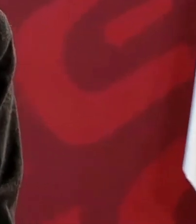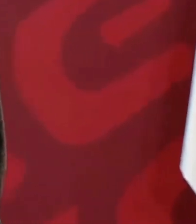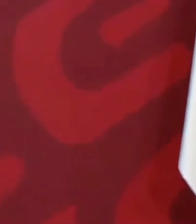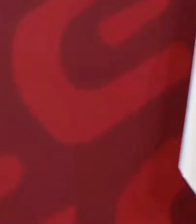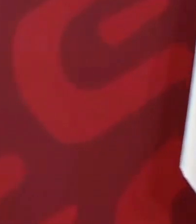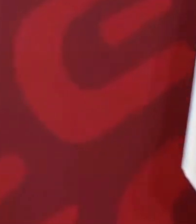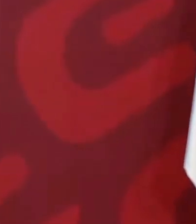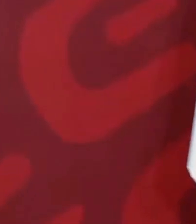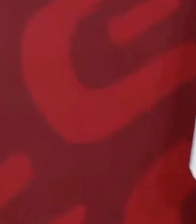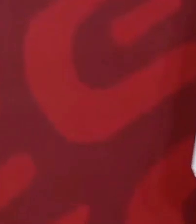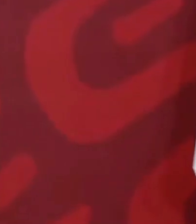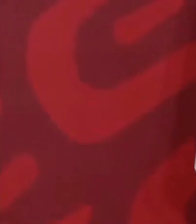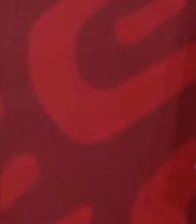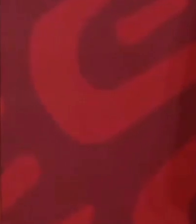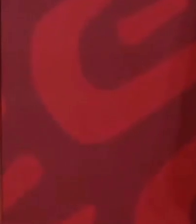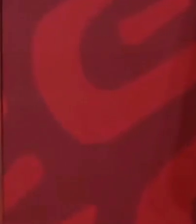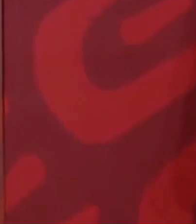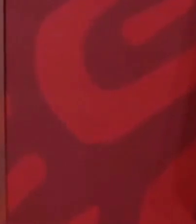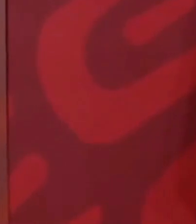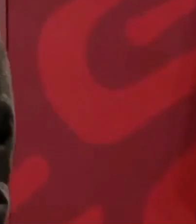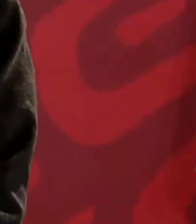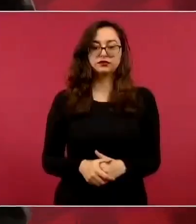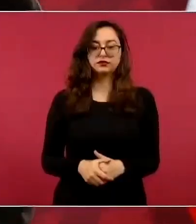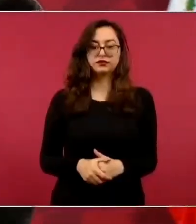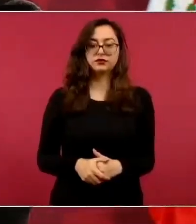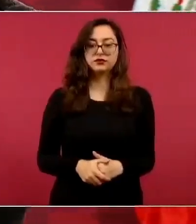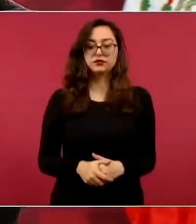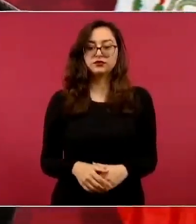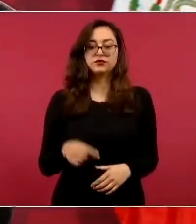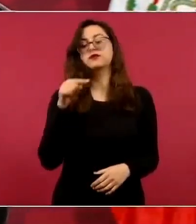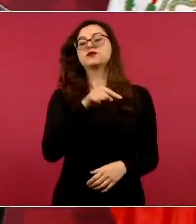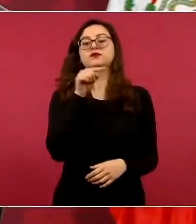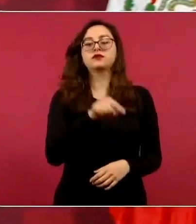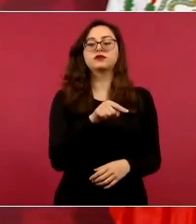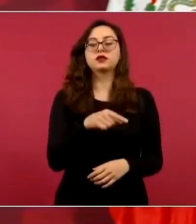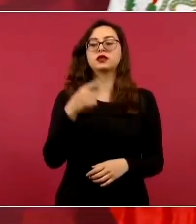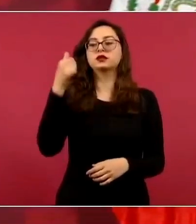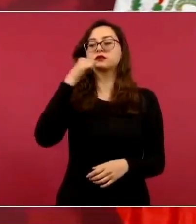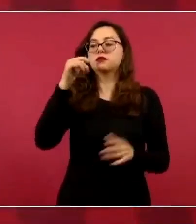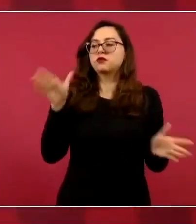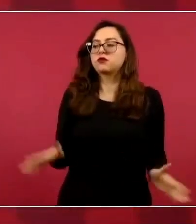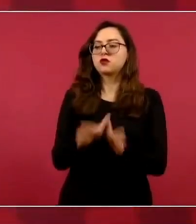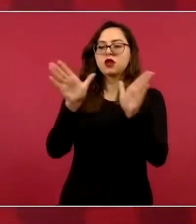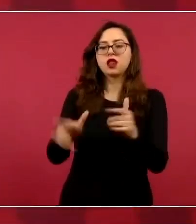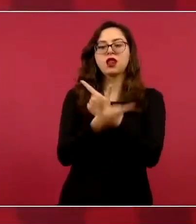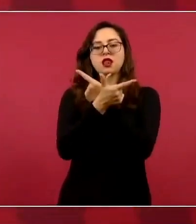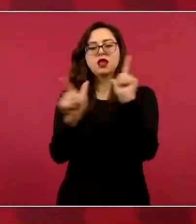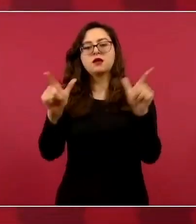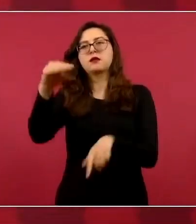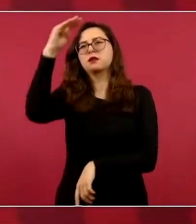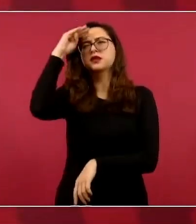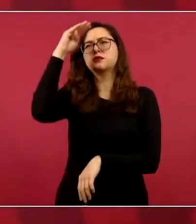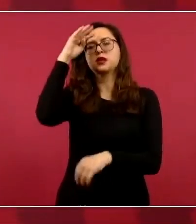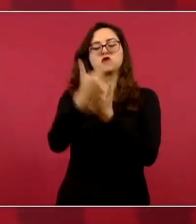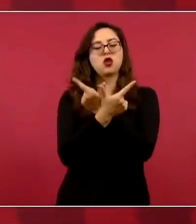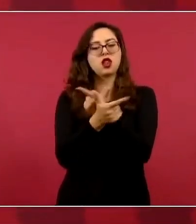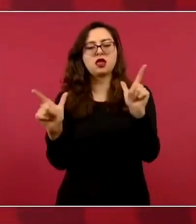de pensamiento, la libertad de creencia, la libertad de